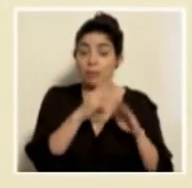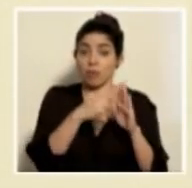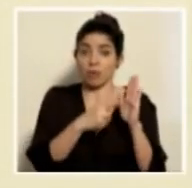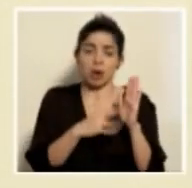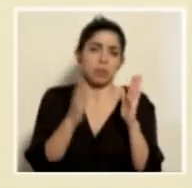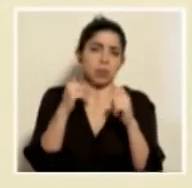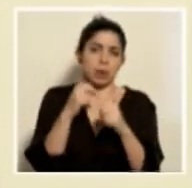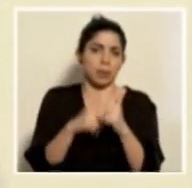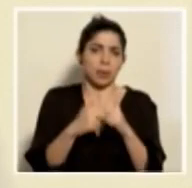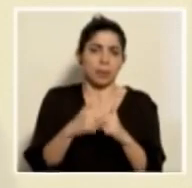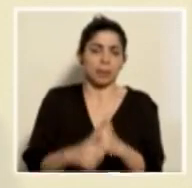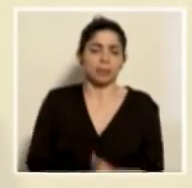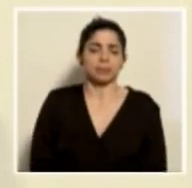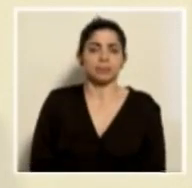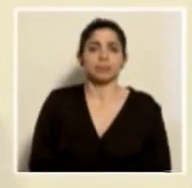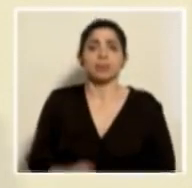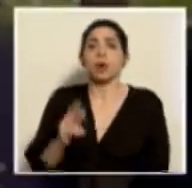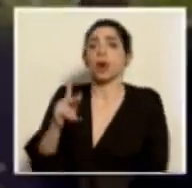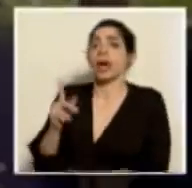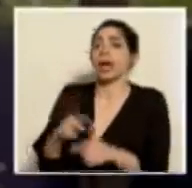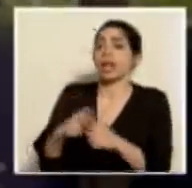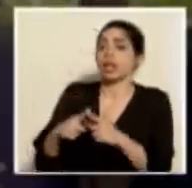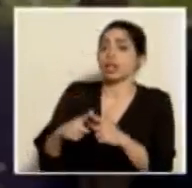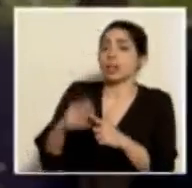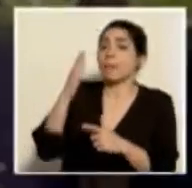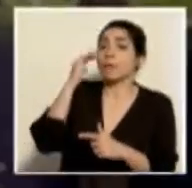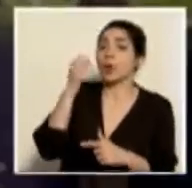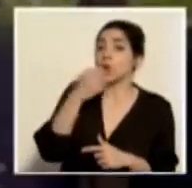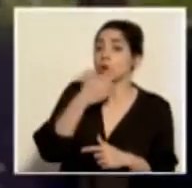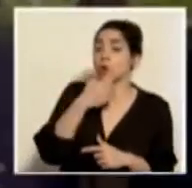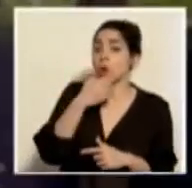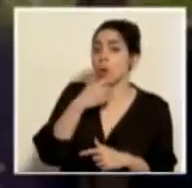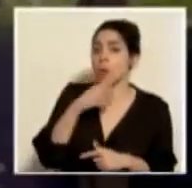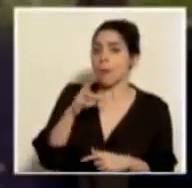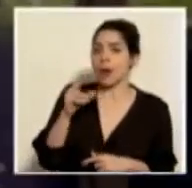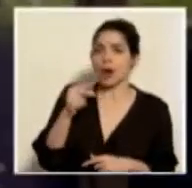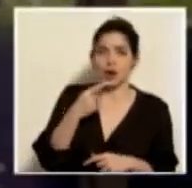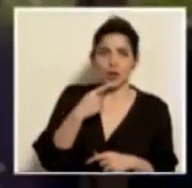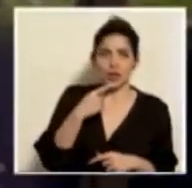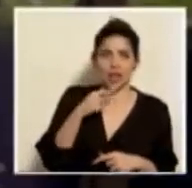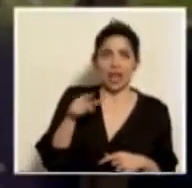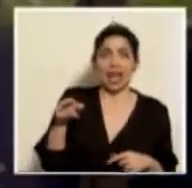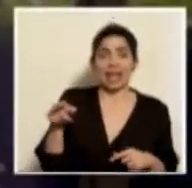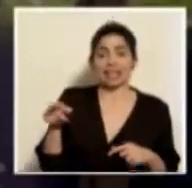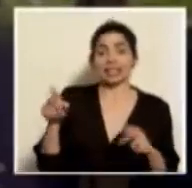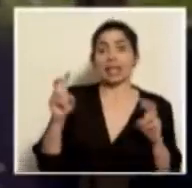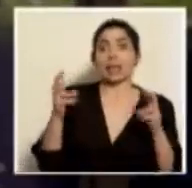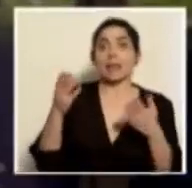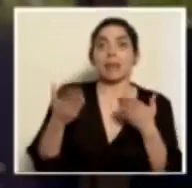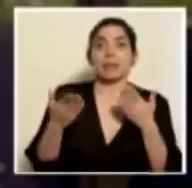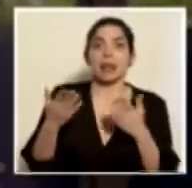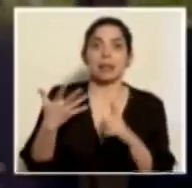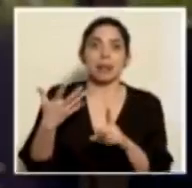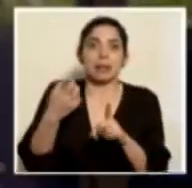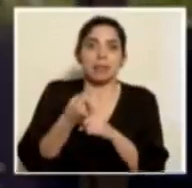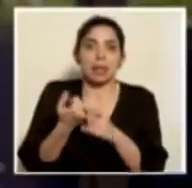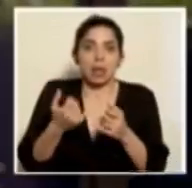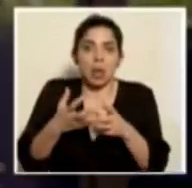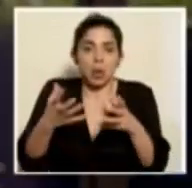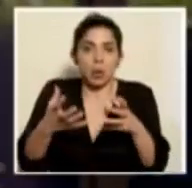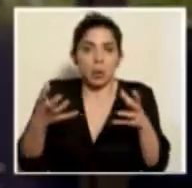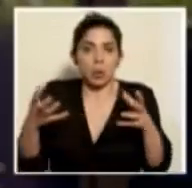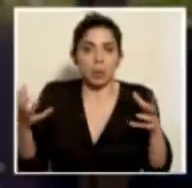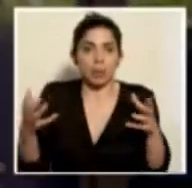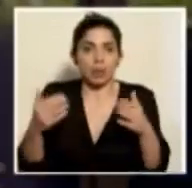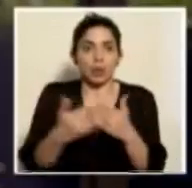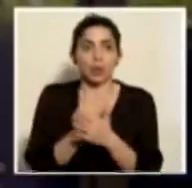problema. Ok, entonces nada más si podemos precisar por qué don Román no destacó como uno de los factores que podrían estarnos haciendo ruido en este incremento en